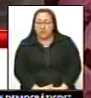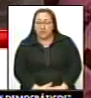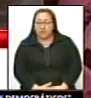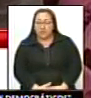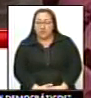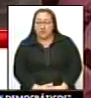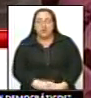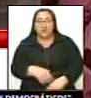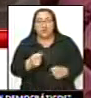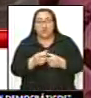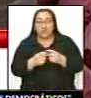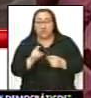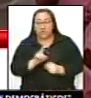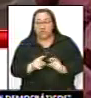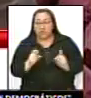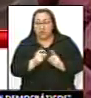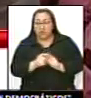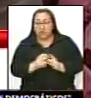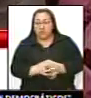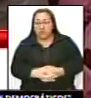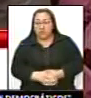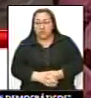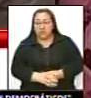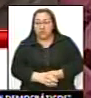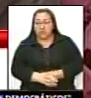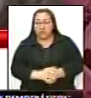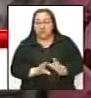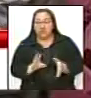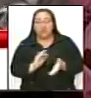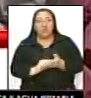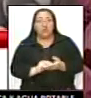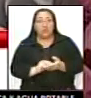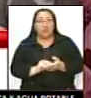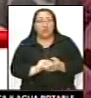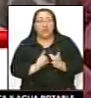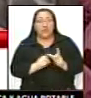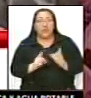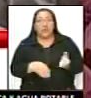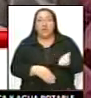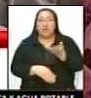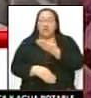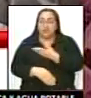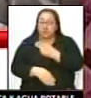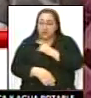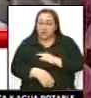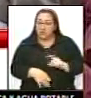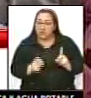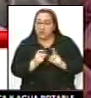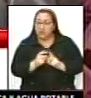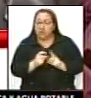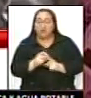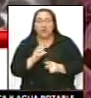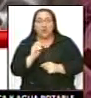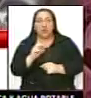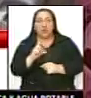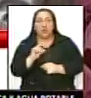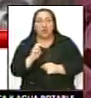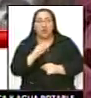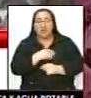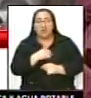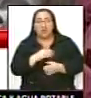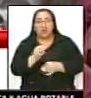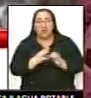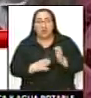otro congresista desea hacer uso de la palabra? Y si ningún congresista hace uso de la palabra, le damos el uso de la palabra al señor Carlos Oliva, ministro de Economía y